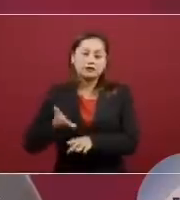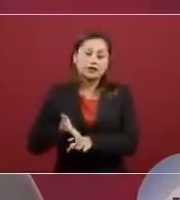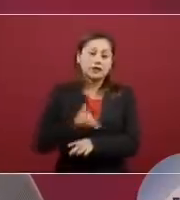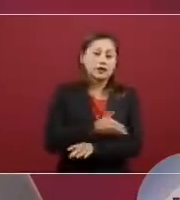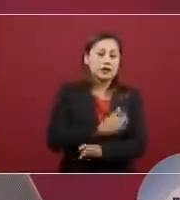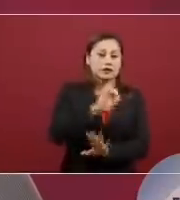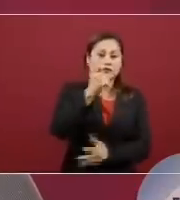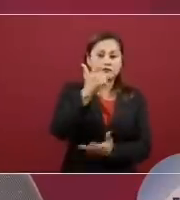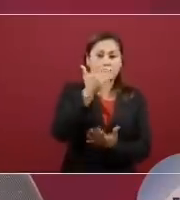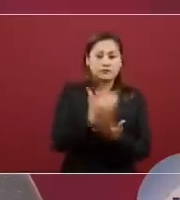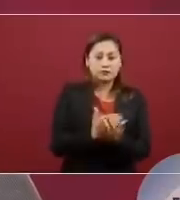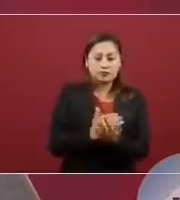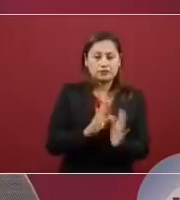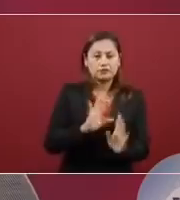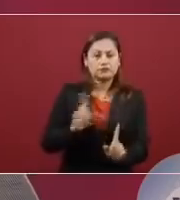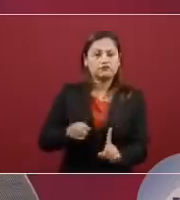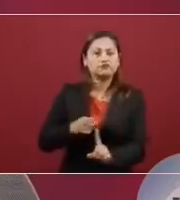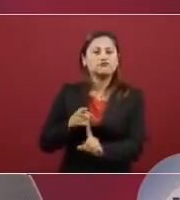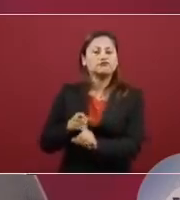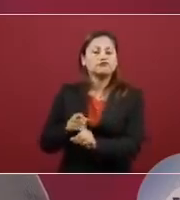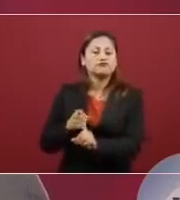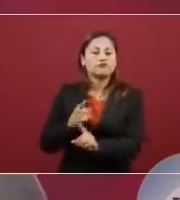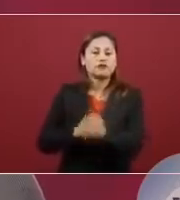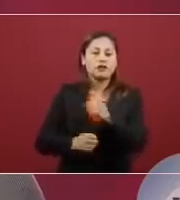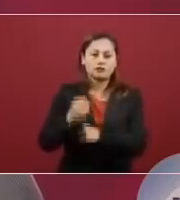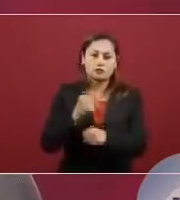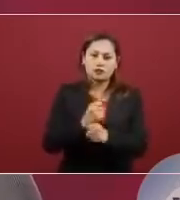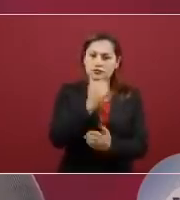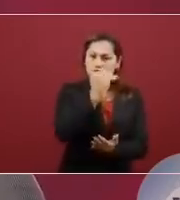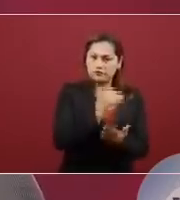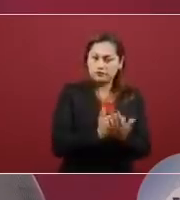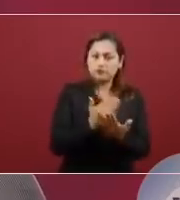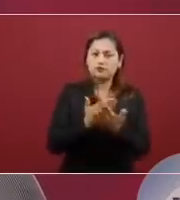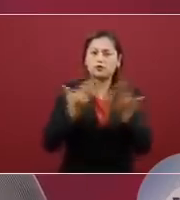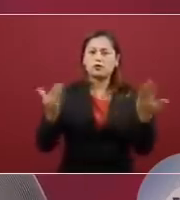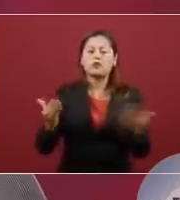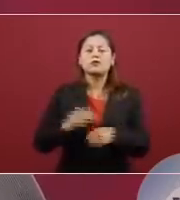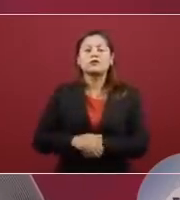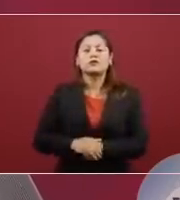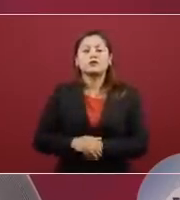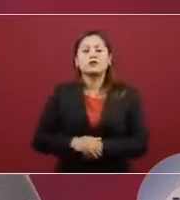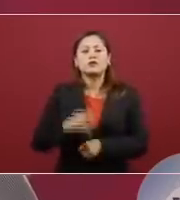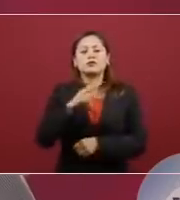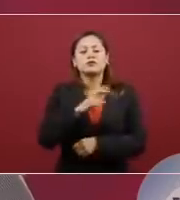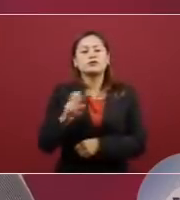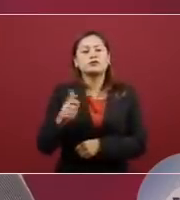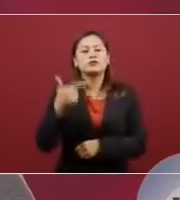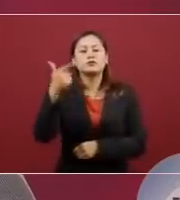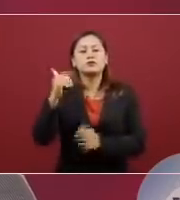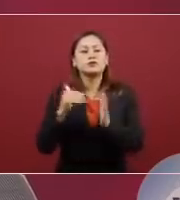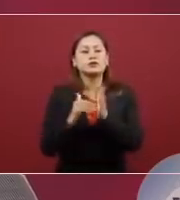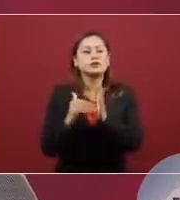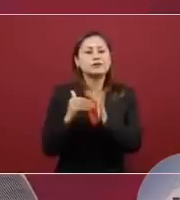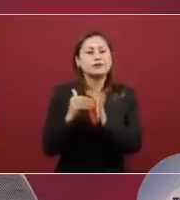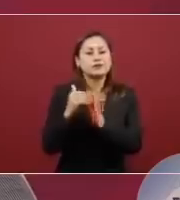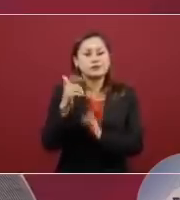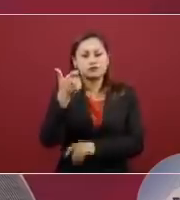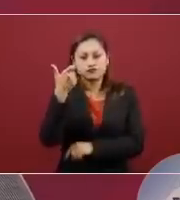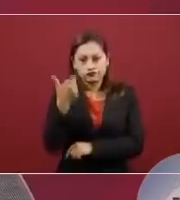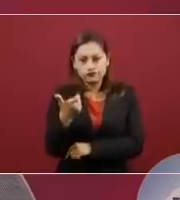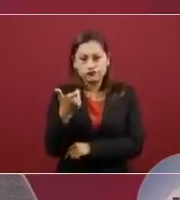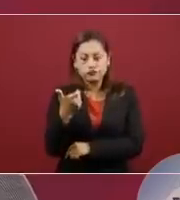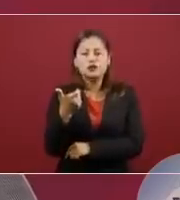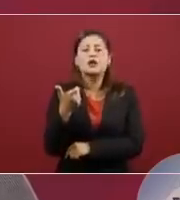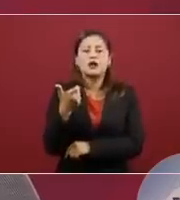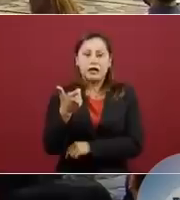asignó al mecanismo el año pasado, y los 207 millones de pesos que hoy actualmente se van a